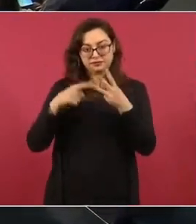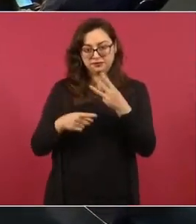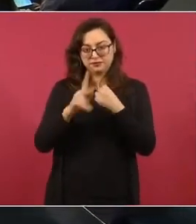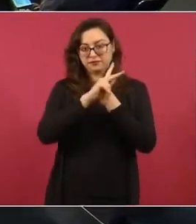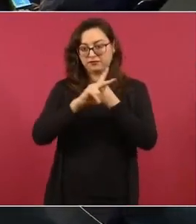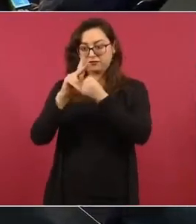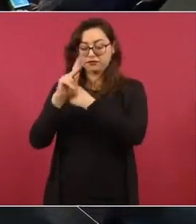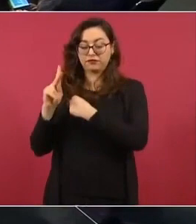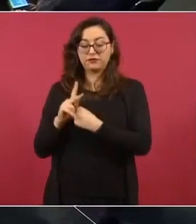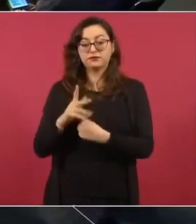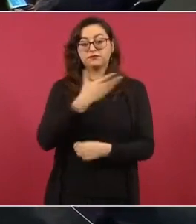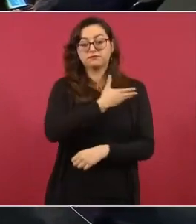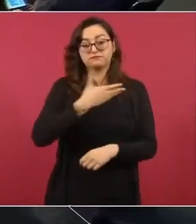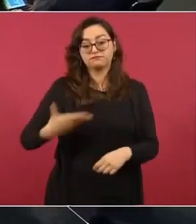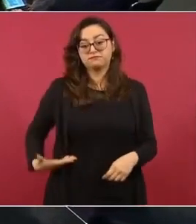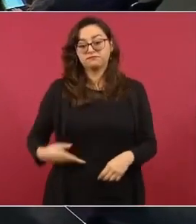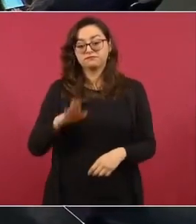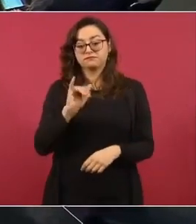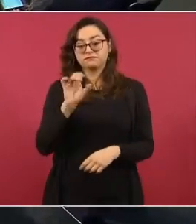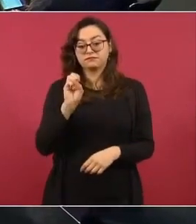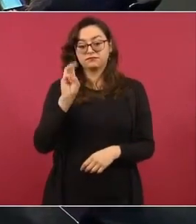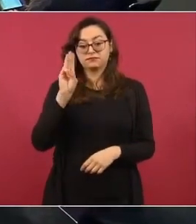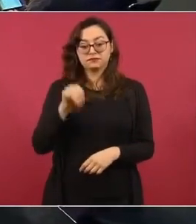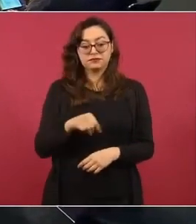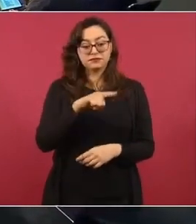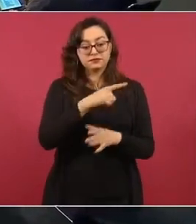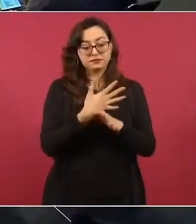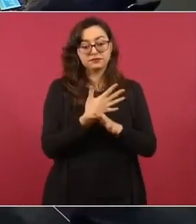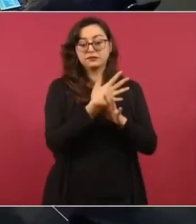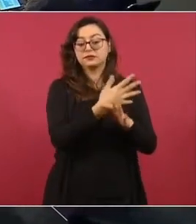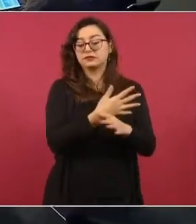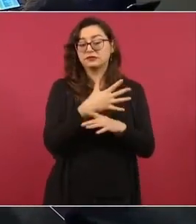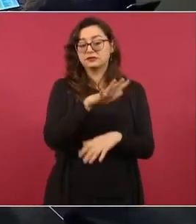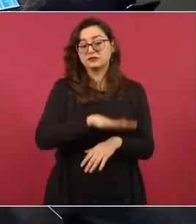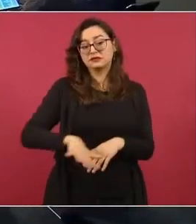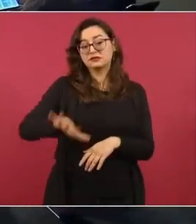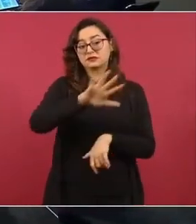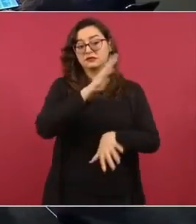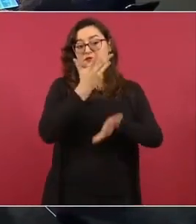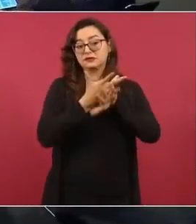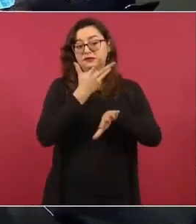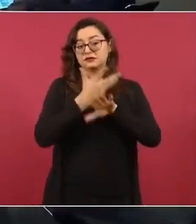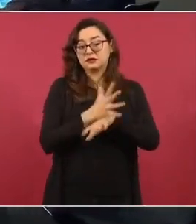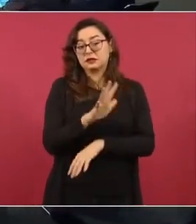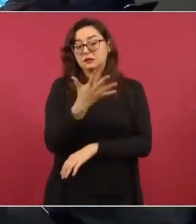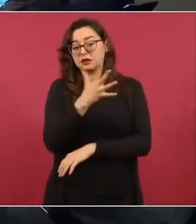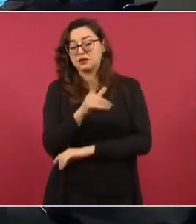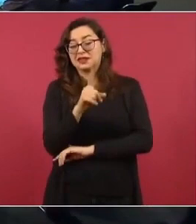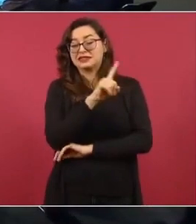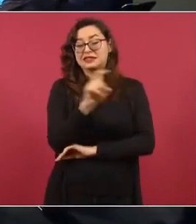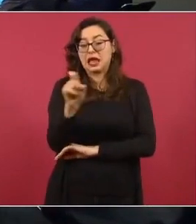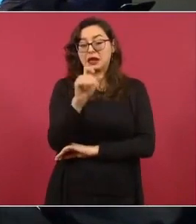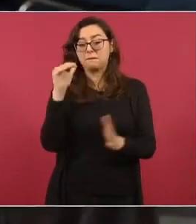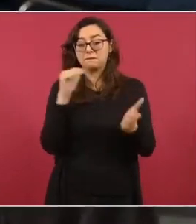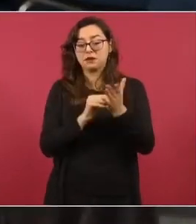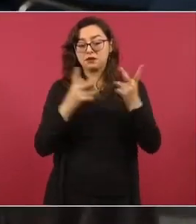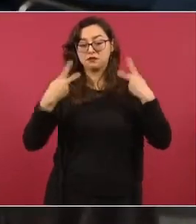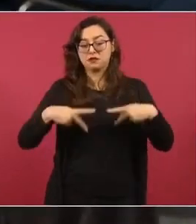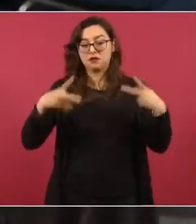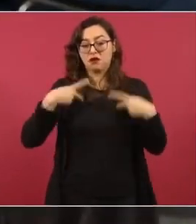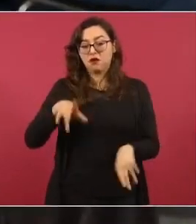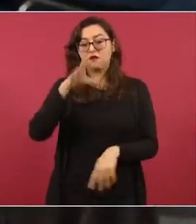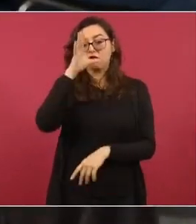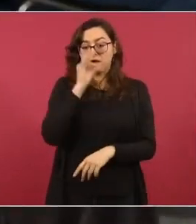de 100,000 norteamericanos por el abuso y consumo de esta sustancia. La semana pasada